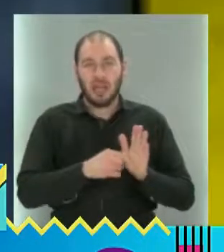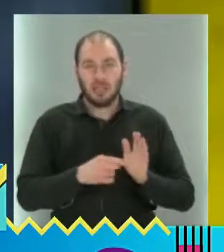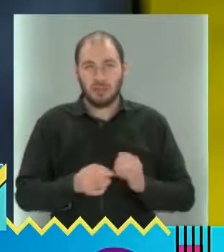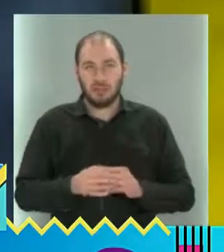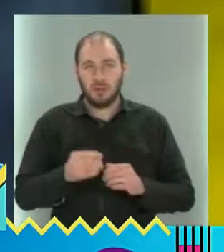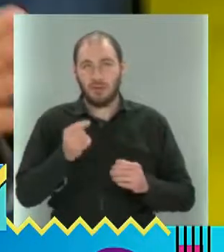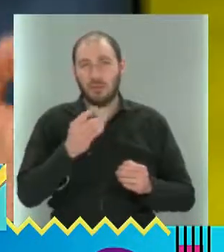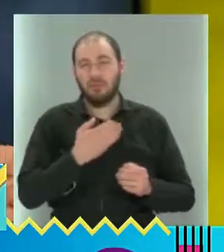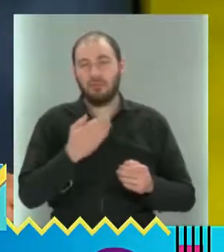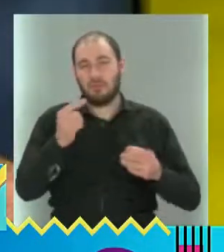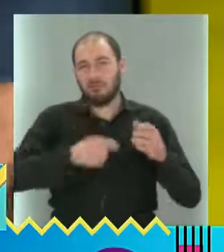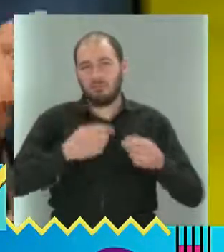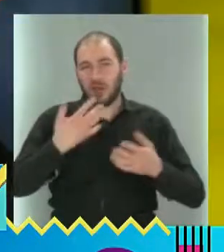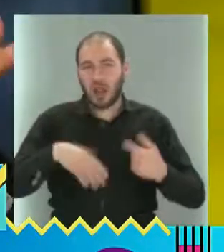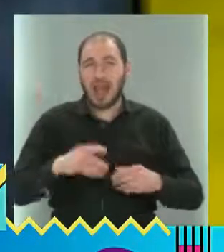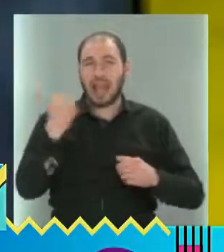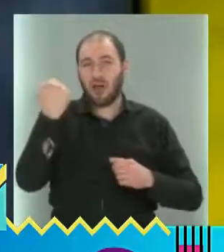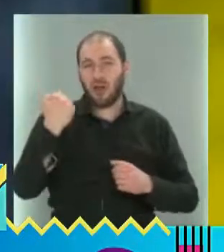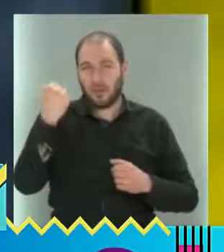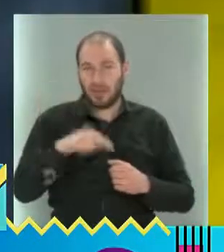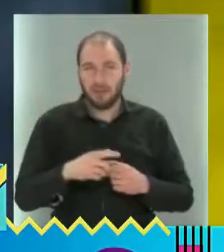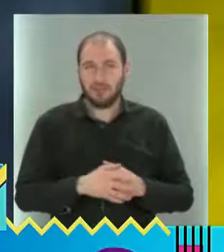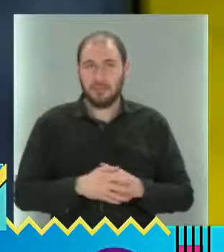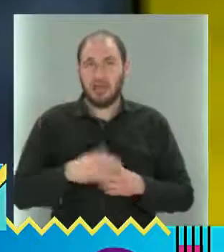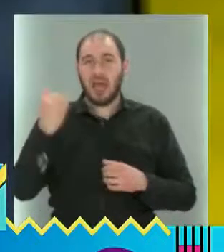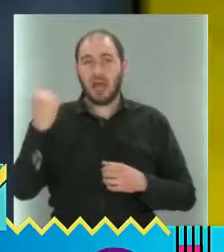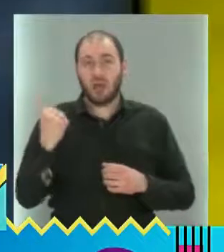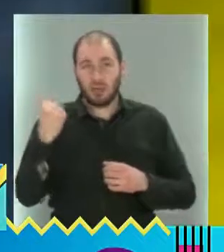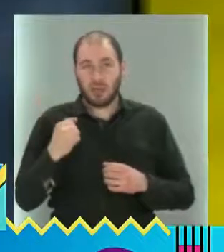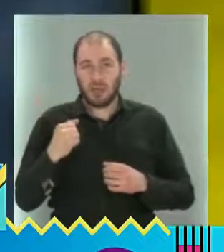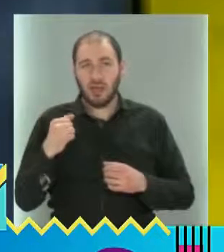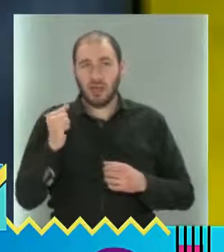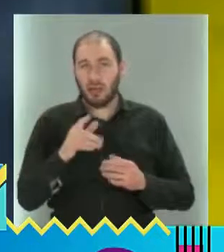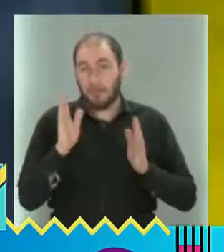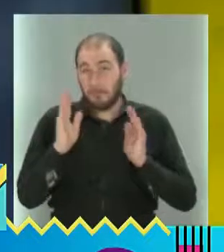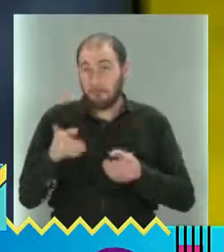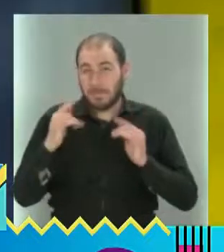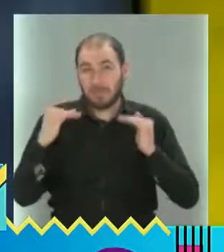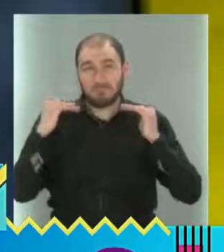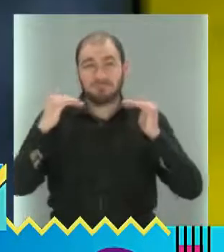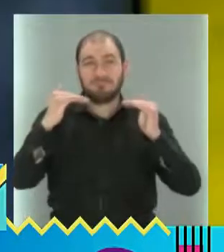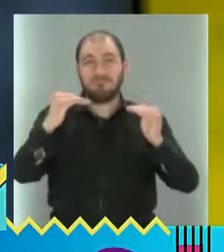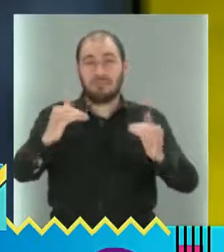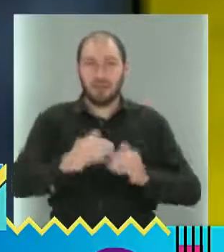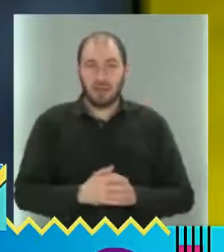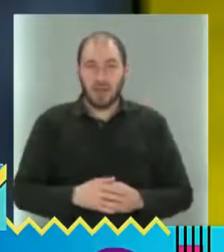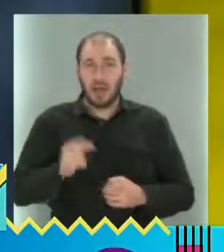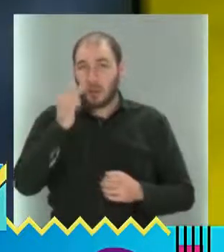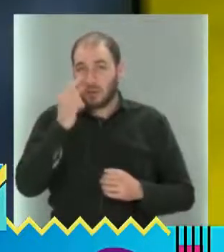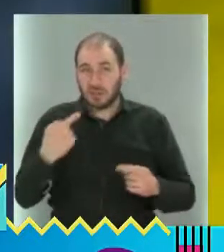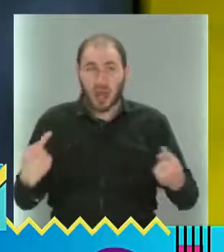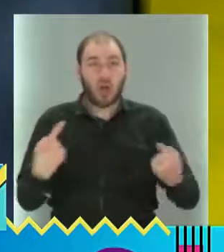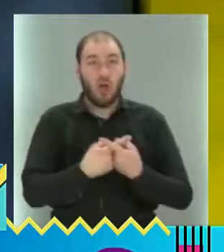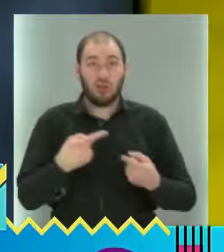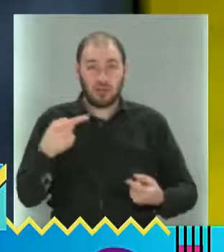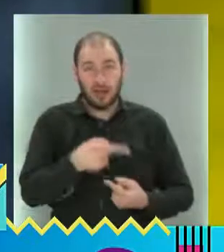ponerlo así, de la física y la economía, en cierto aspecto se mueve por la misma ley de que la física y la termodinámica. Cuando la política quiere en contra de